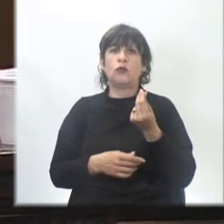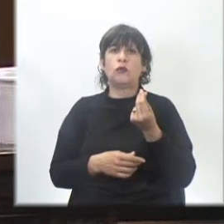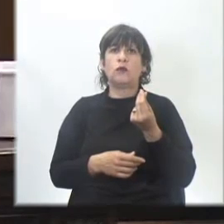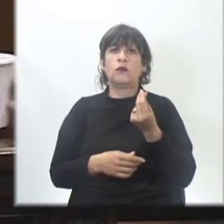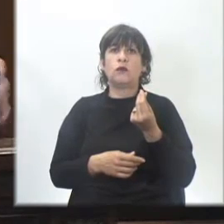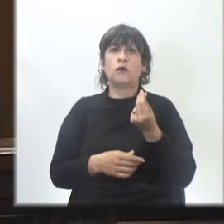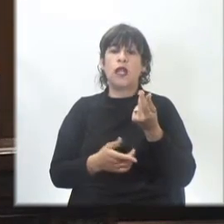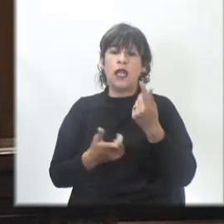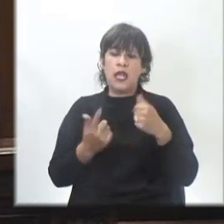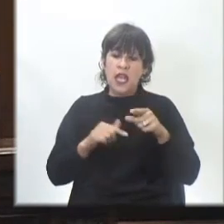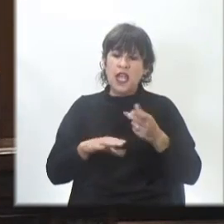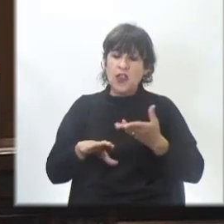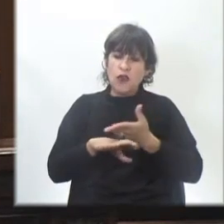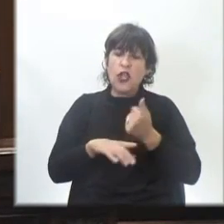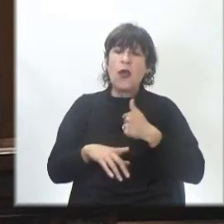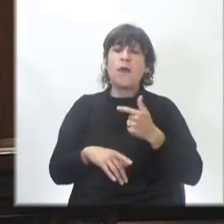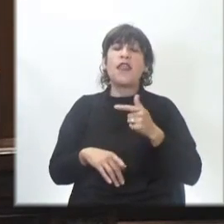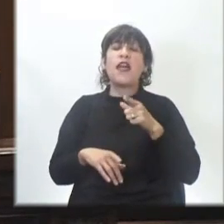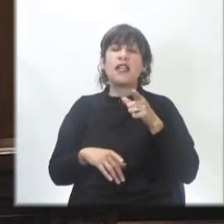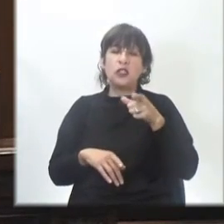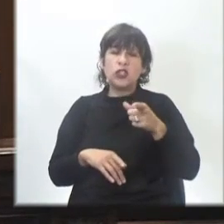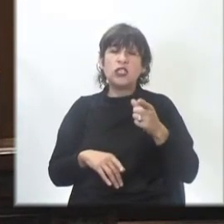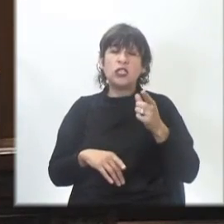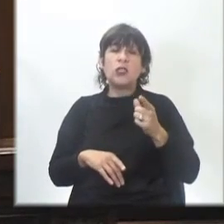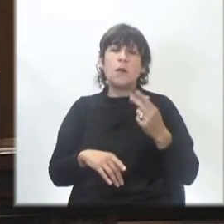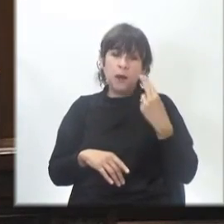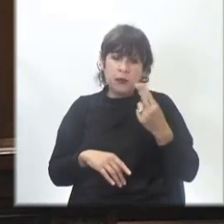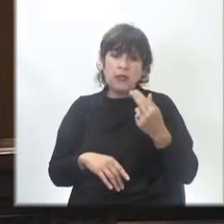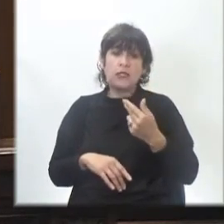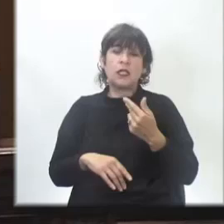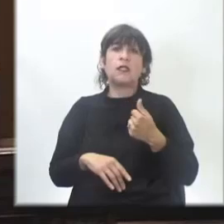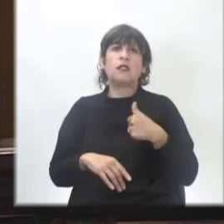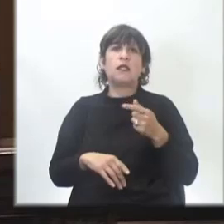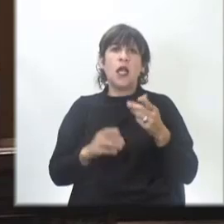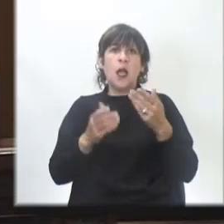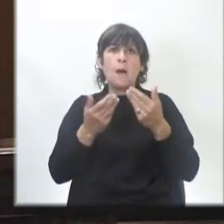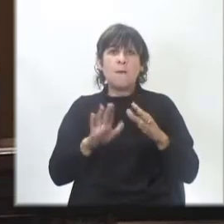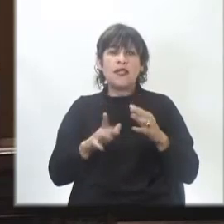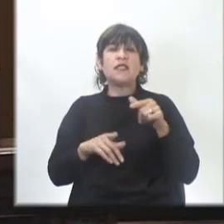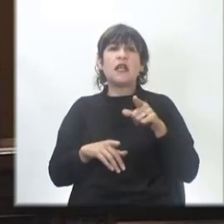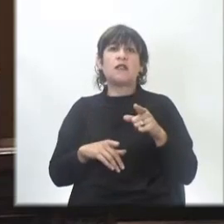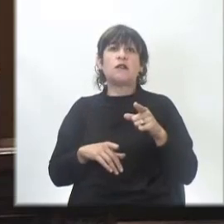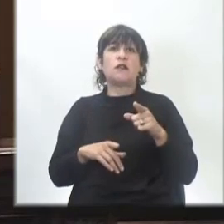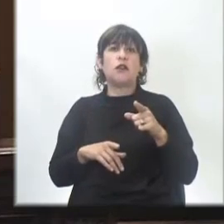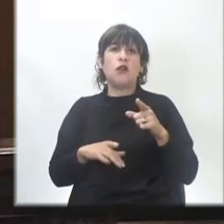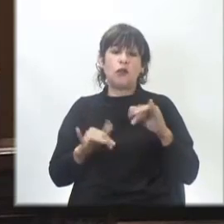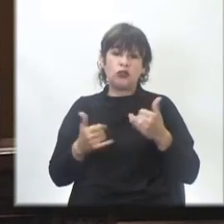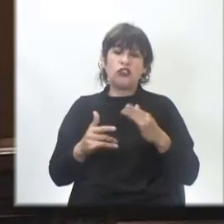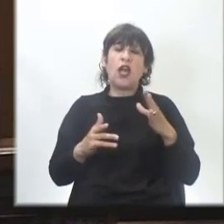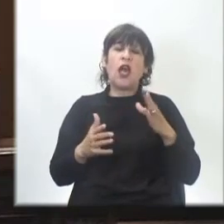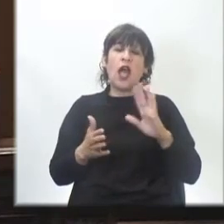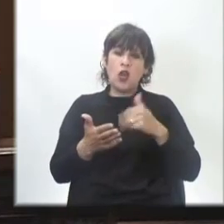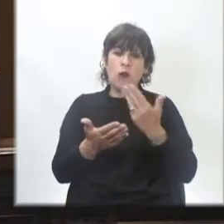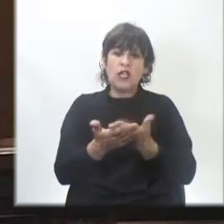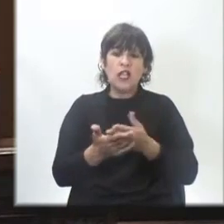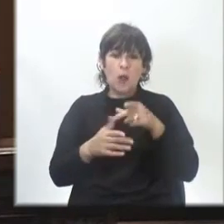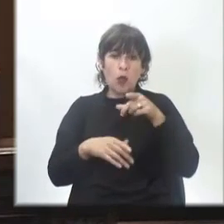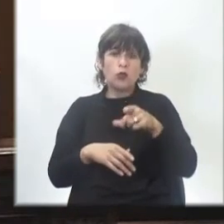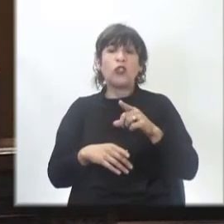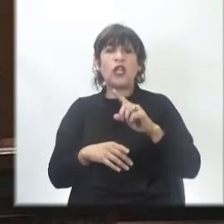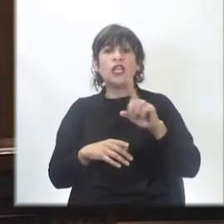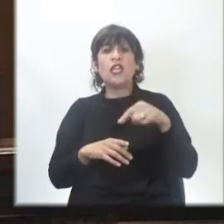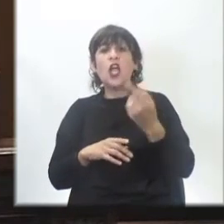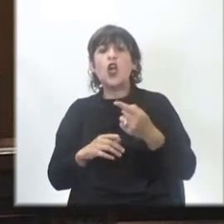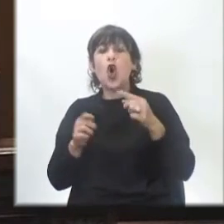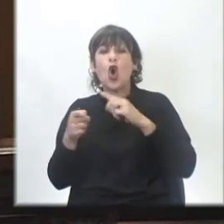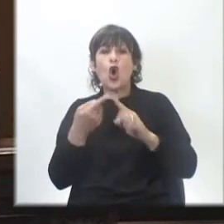Y voy a solicitar, presidente, si usted me permite, comenzar como lo habíamos planteado tanto a usted como a los